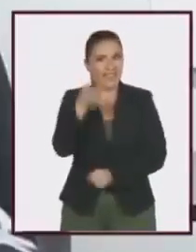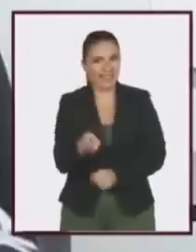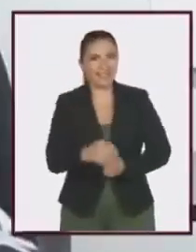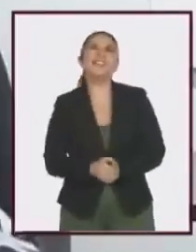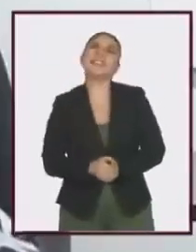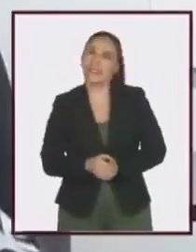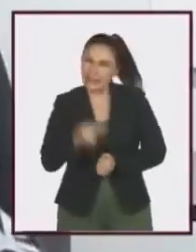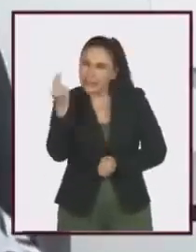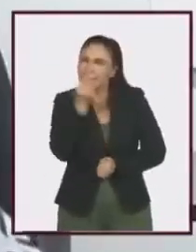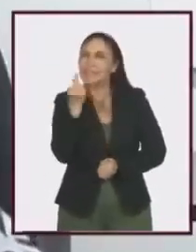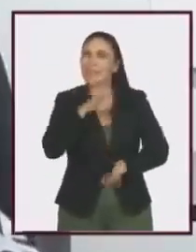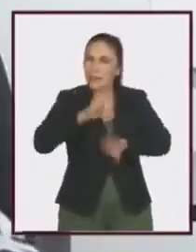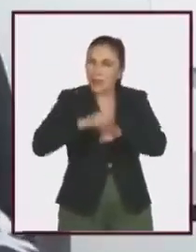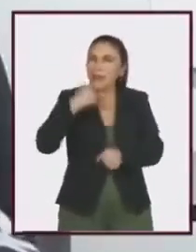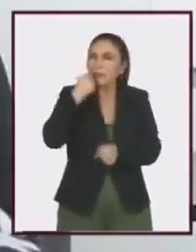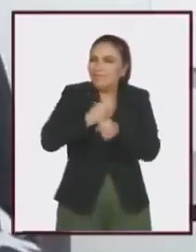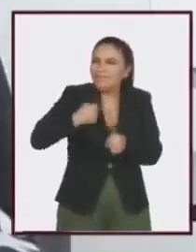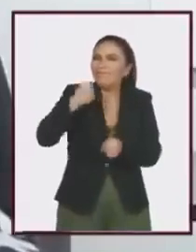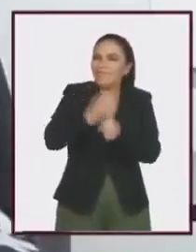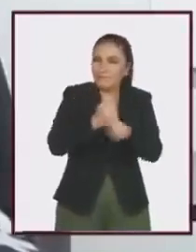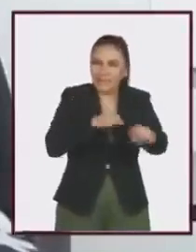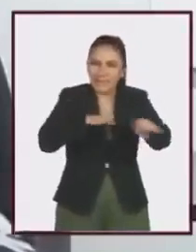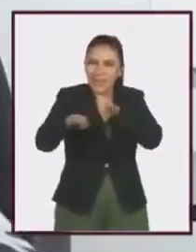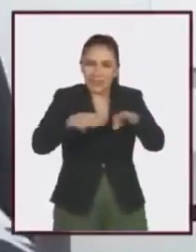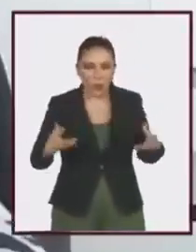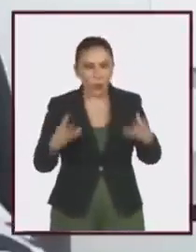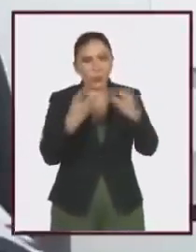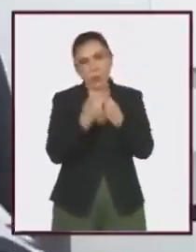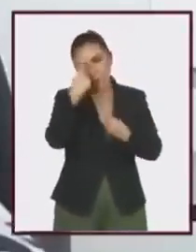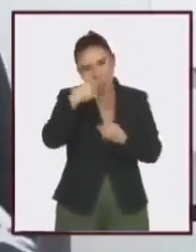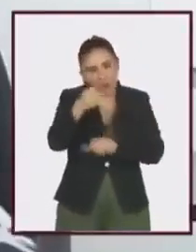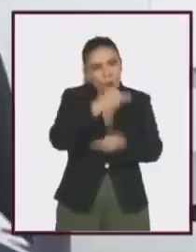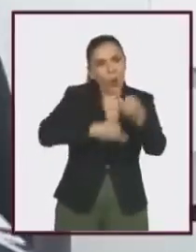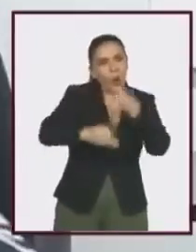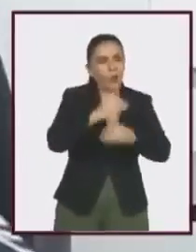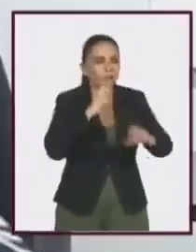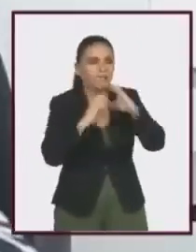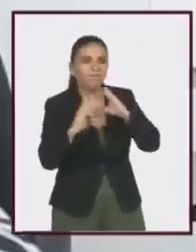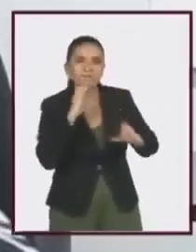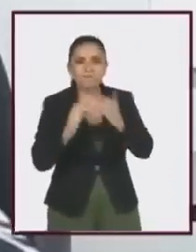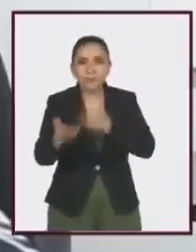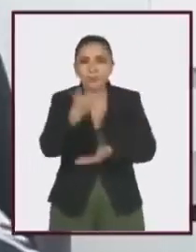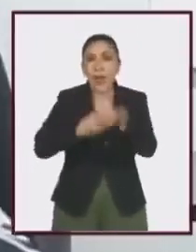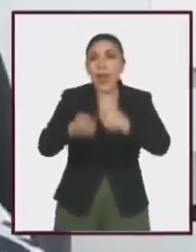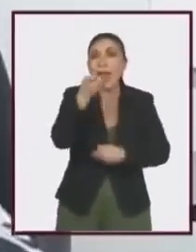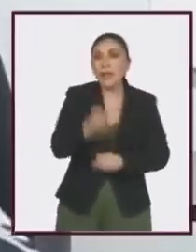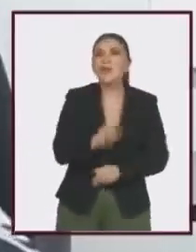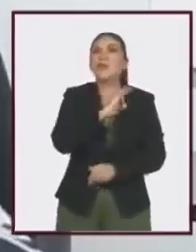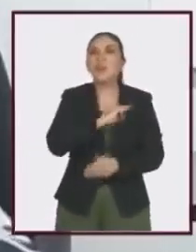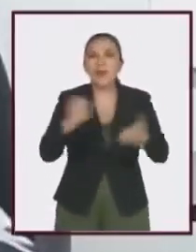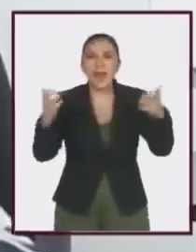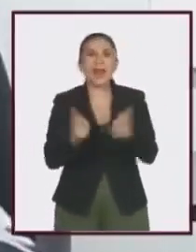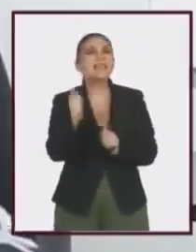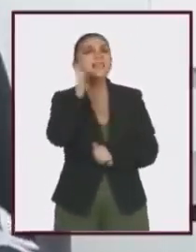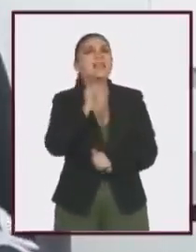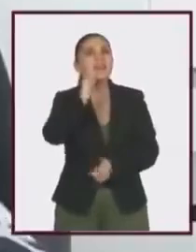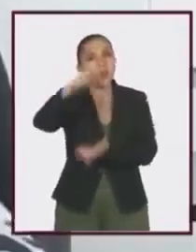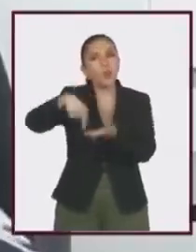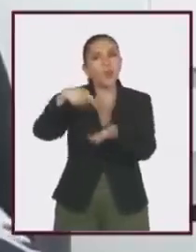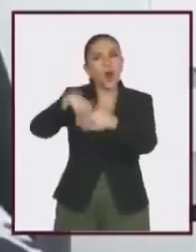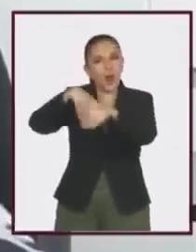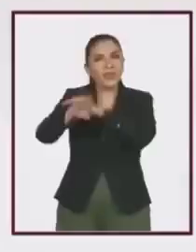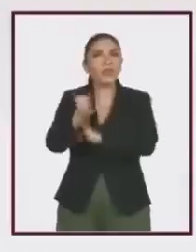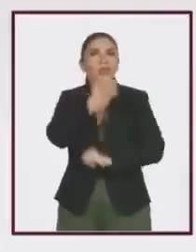requiere tener un trabajo conjunto y colaborativo y que se haga dentro de todo el centro escolar. Es